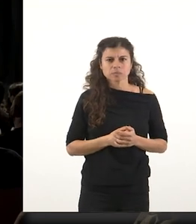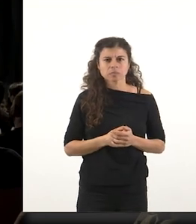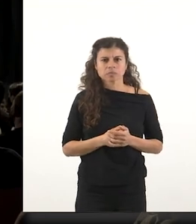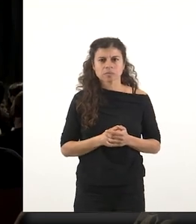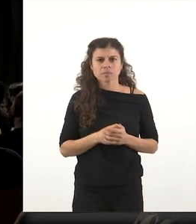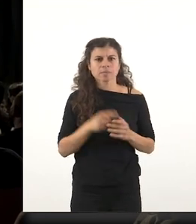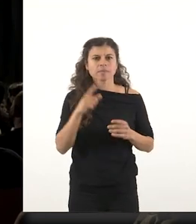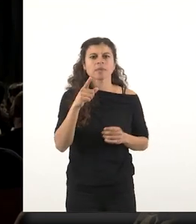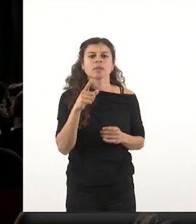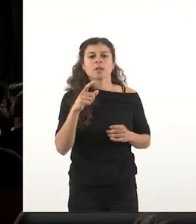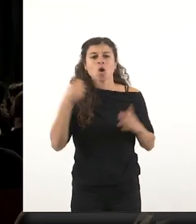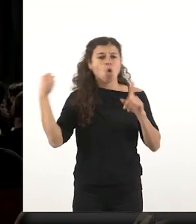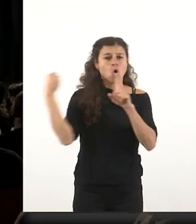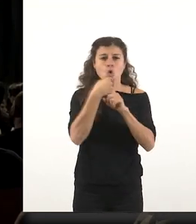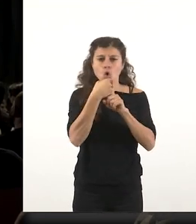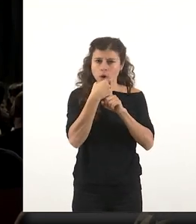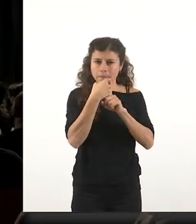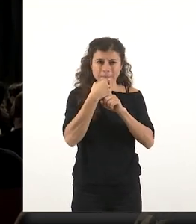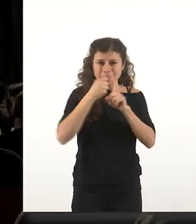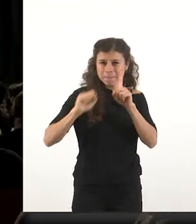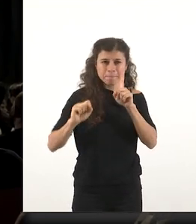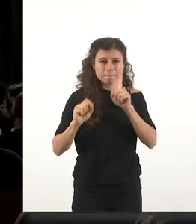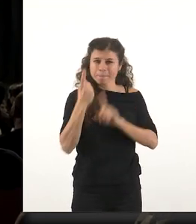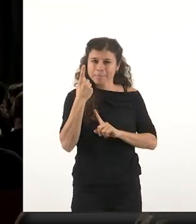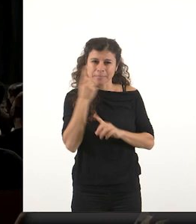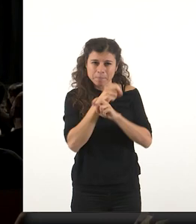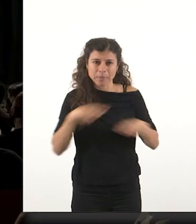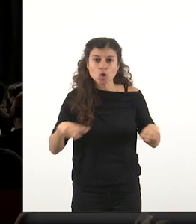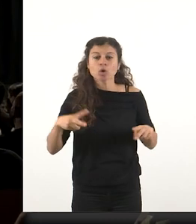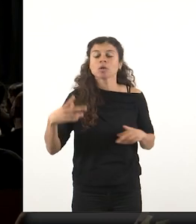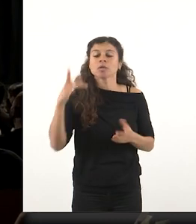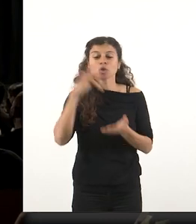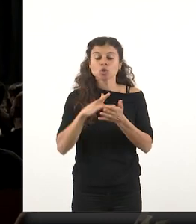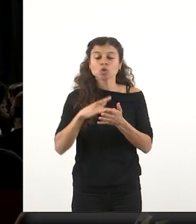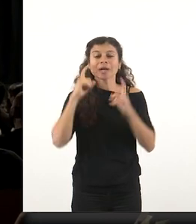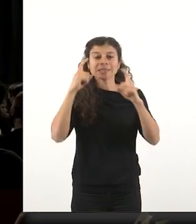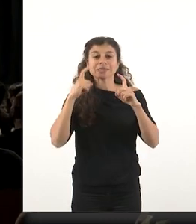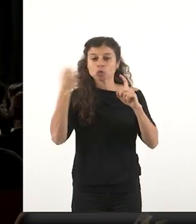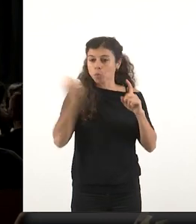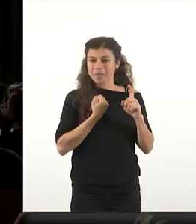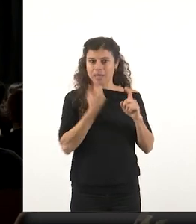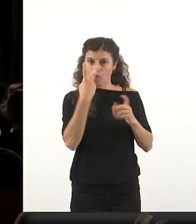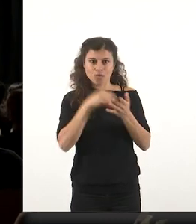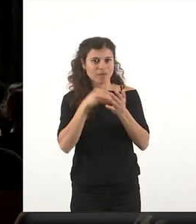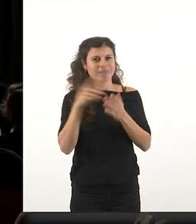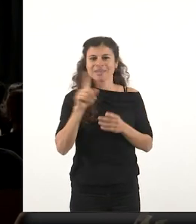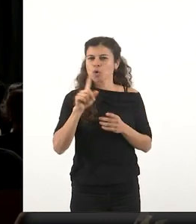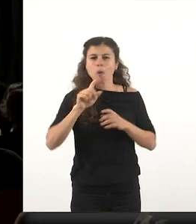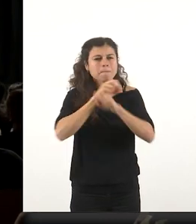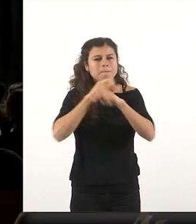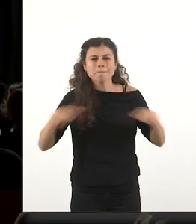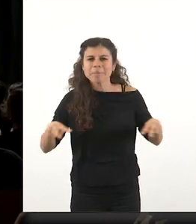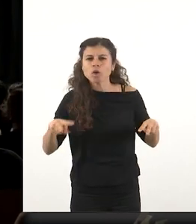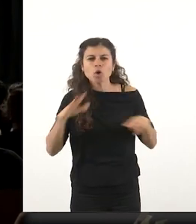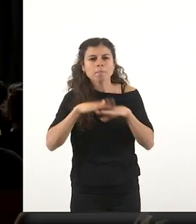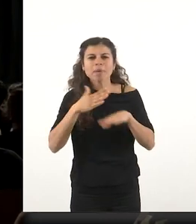El mayor golpe que me pegó mi novio la primera vez no fue cuando me intentó matar, que me intentó matar 2 veces. El mayor golpe que me pegó este tío fue la primera vez que me insultó delante de todo el